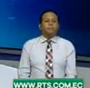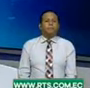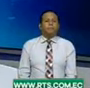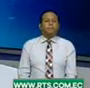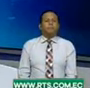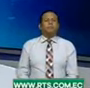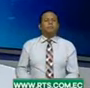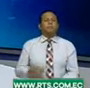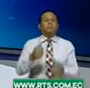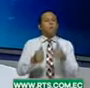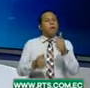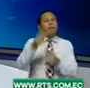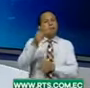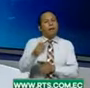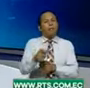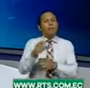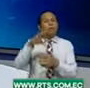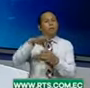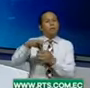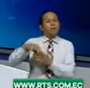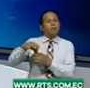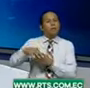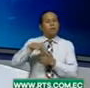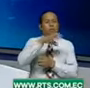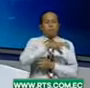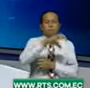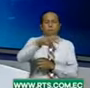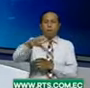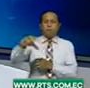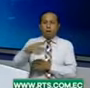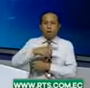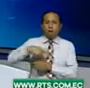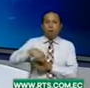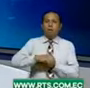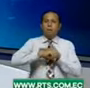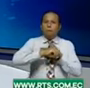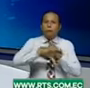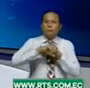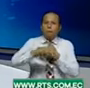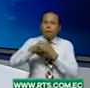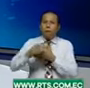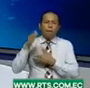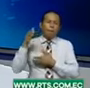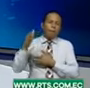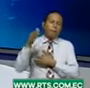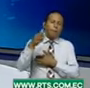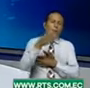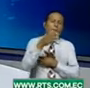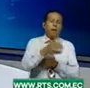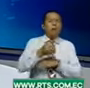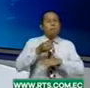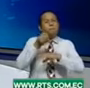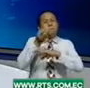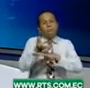Los candidatos a las elecciones seccionales intensifican su campaña. Durante sus recorridos exponen sus planes de